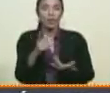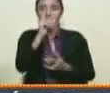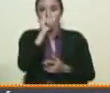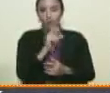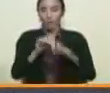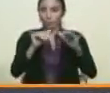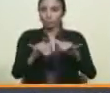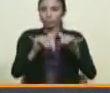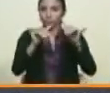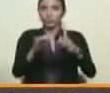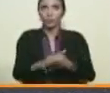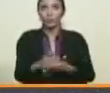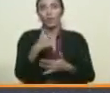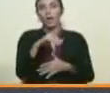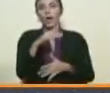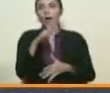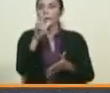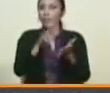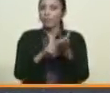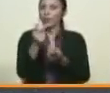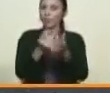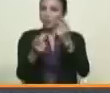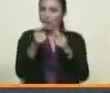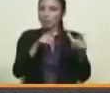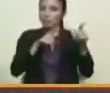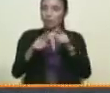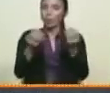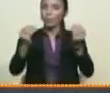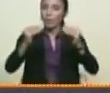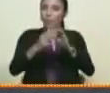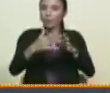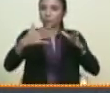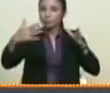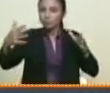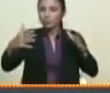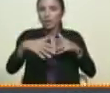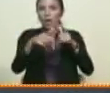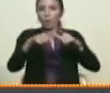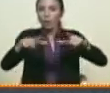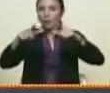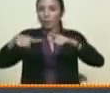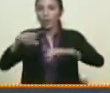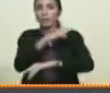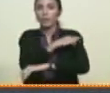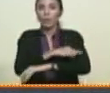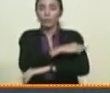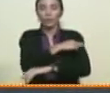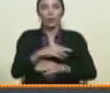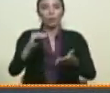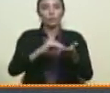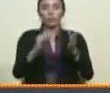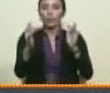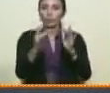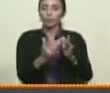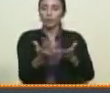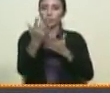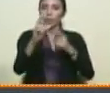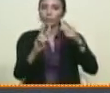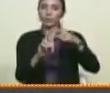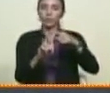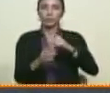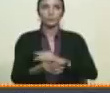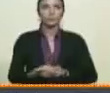destacaba el presidente de la república aprobó los recursos para la ampliación del área 3 y 4 de estas instalaciones con esta información retornamos el